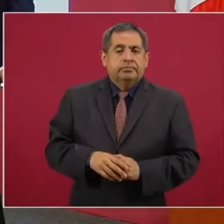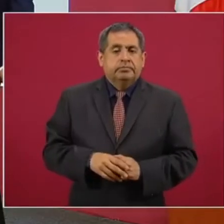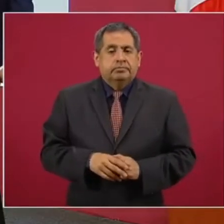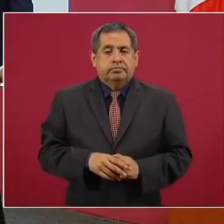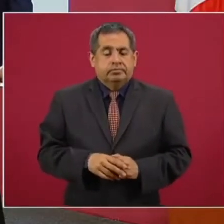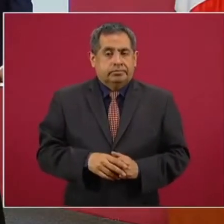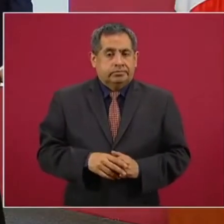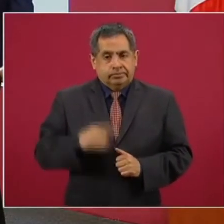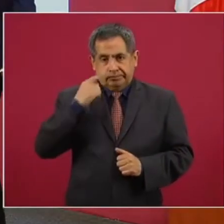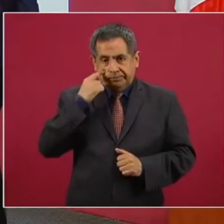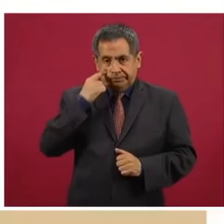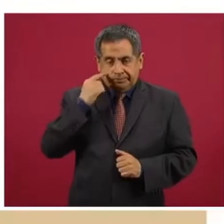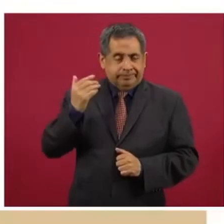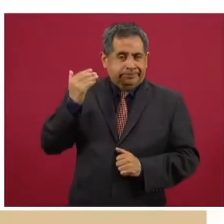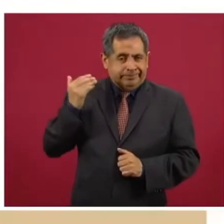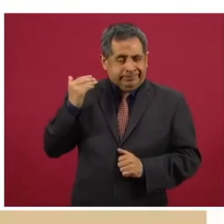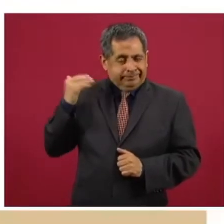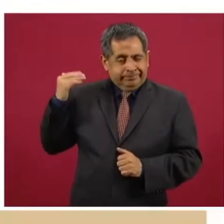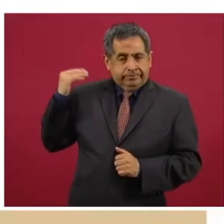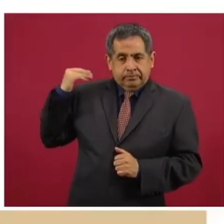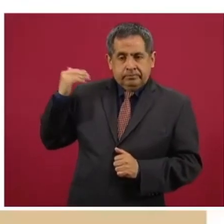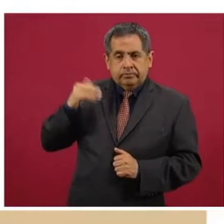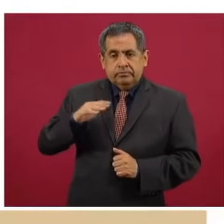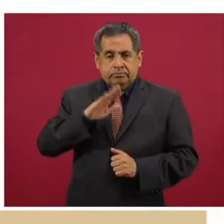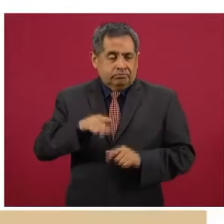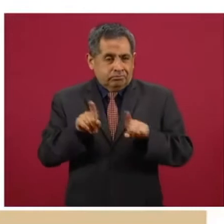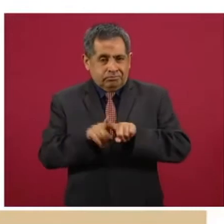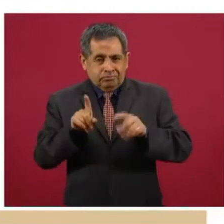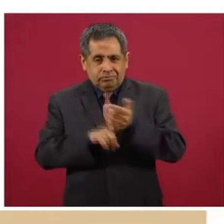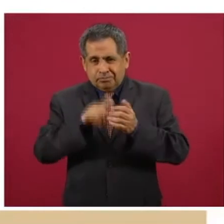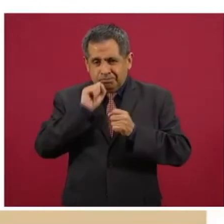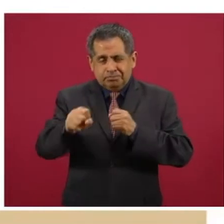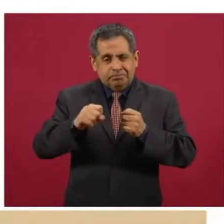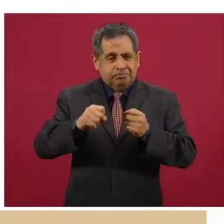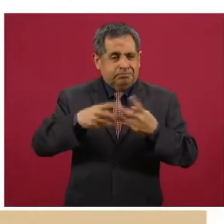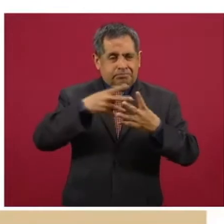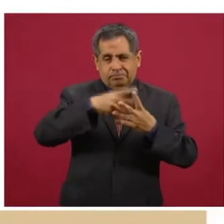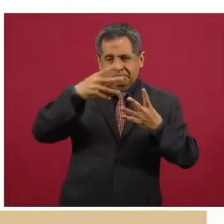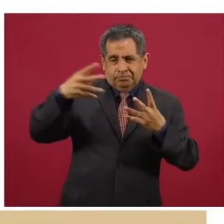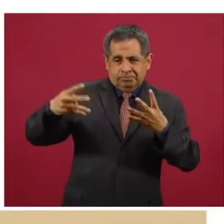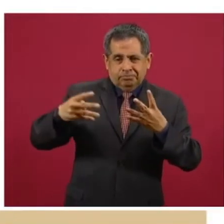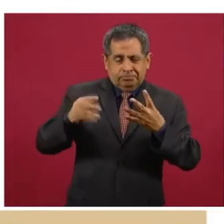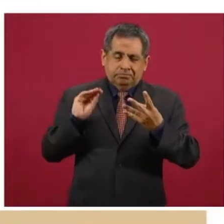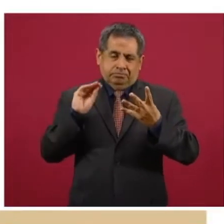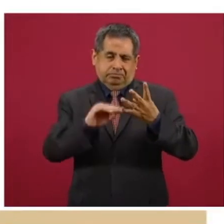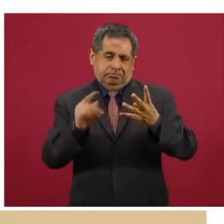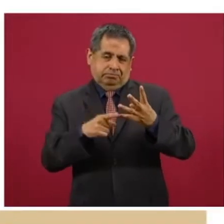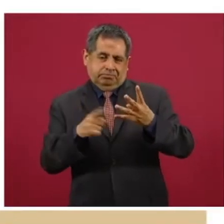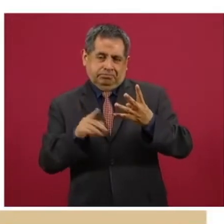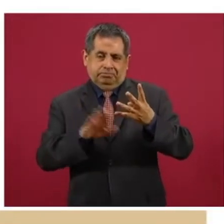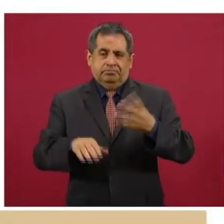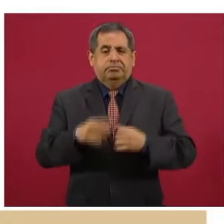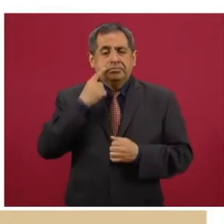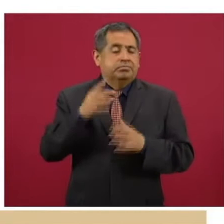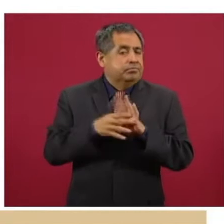en días previos teníamos la línea de mortalidad incorporada en la misma gráfica de los casos estimados, pero como